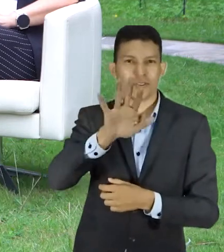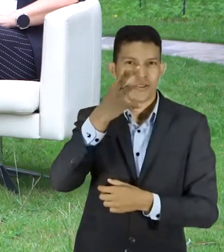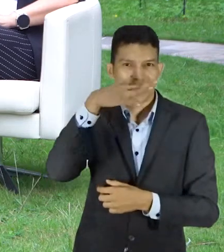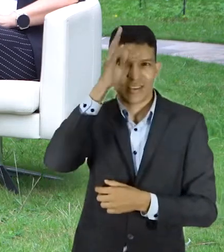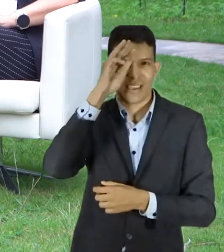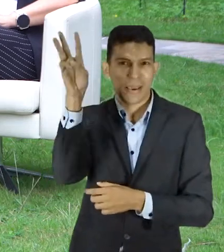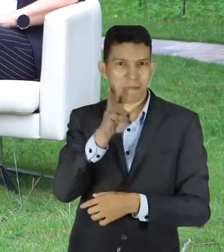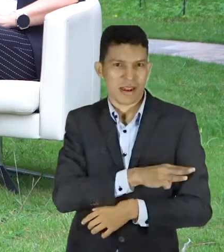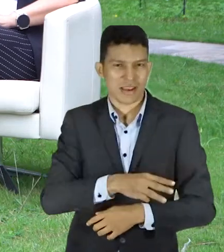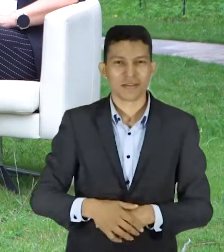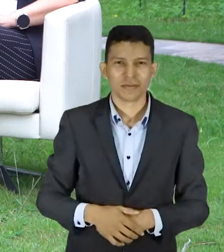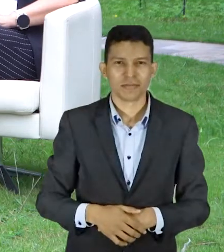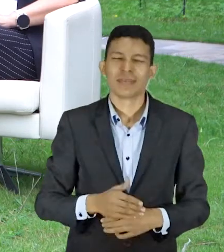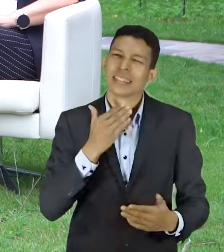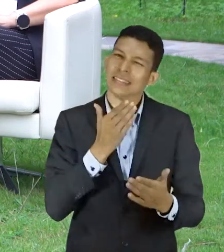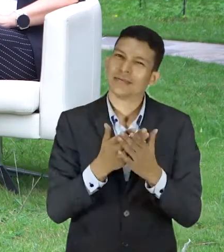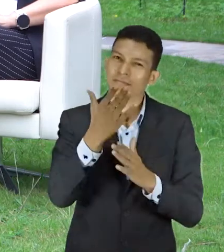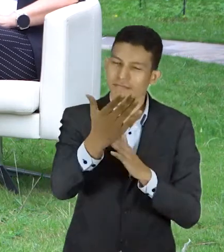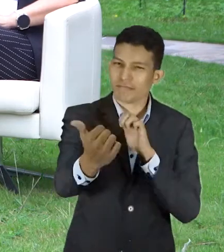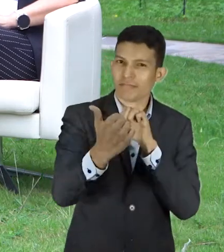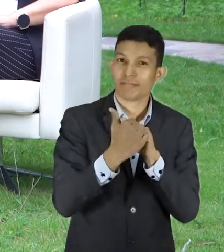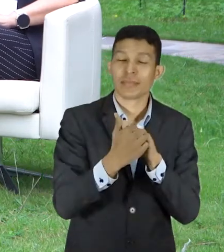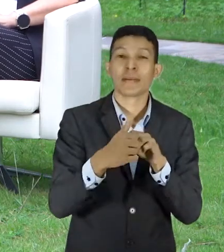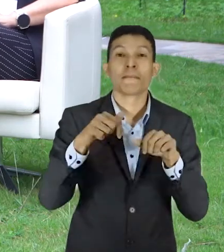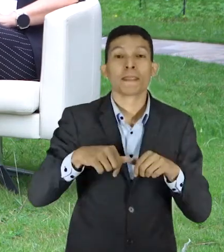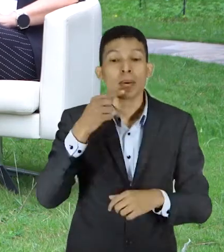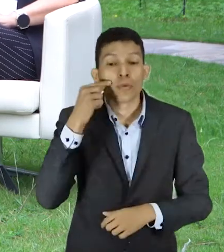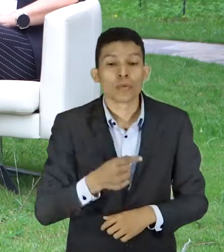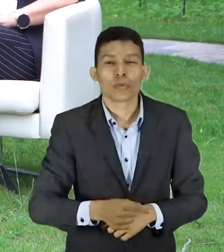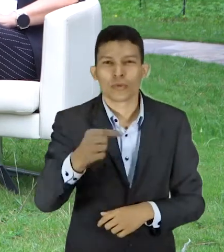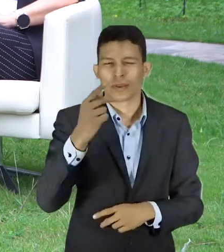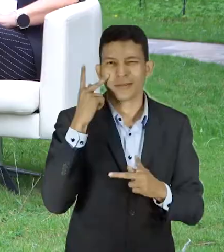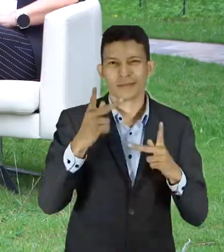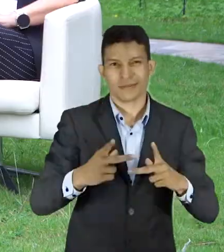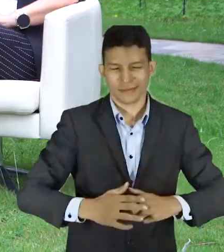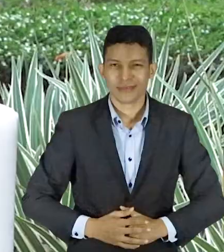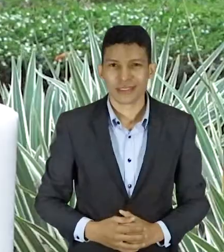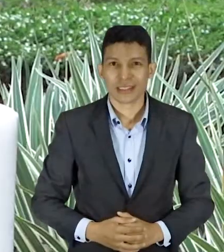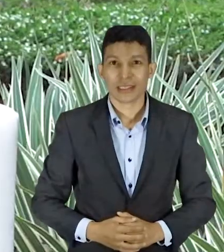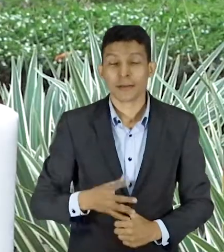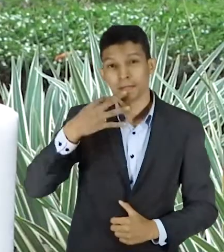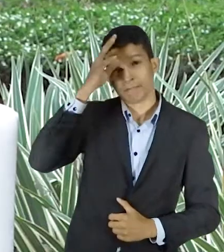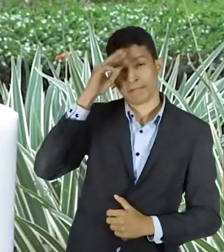clínica Imbanaco. Gracias por su compañía y nos vemos en una próxima